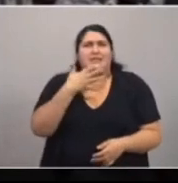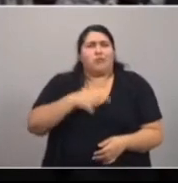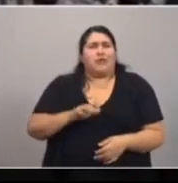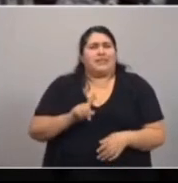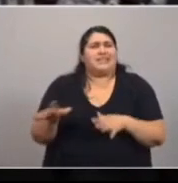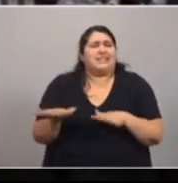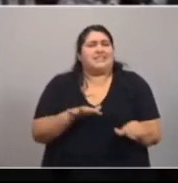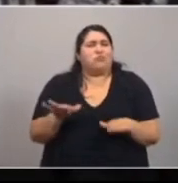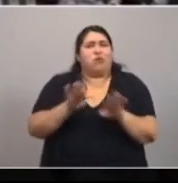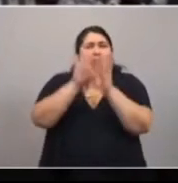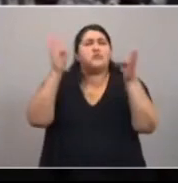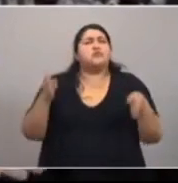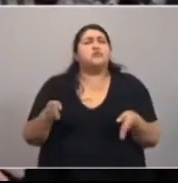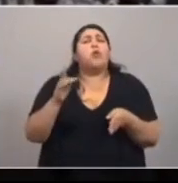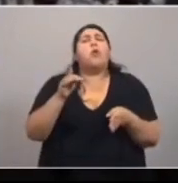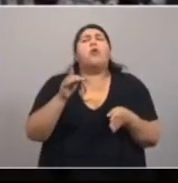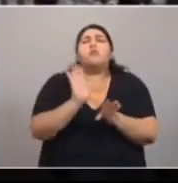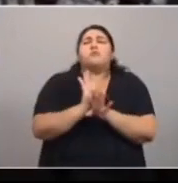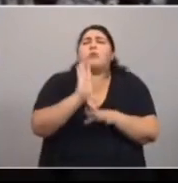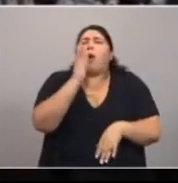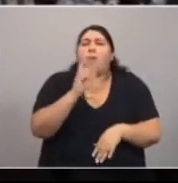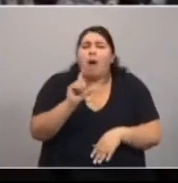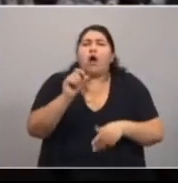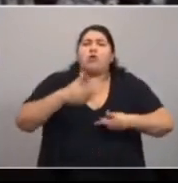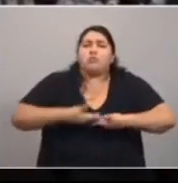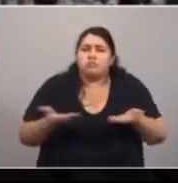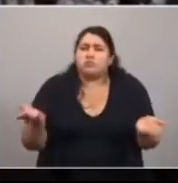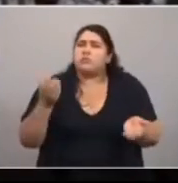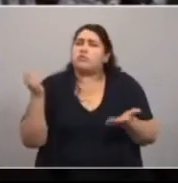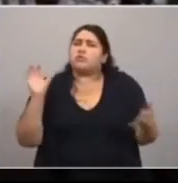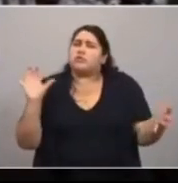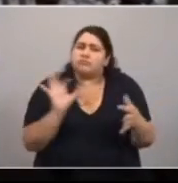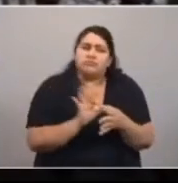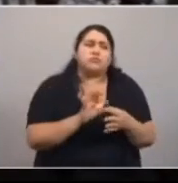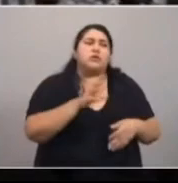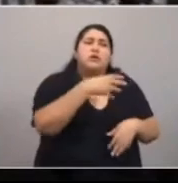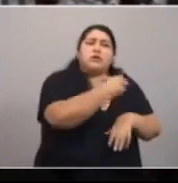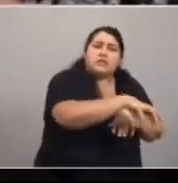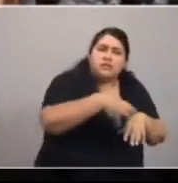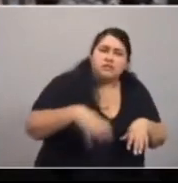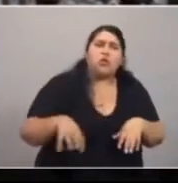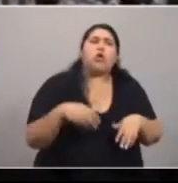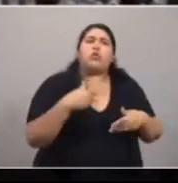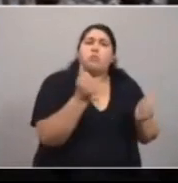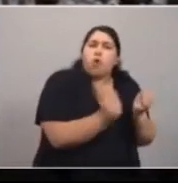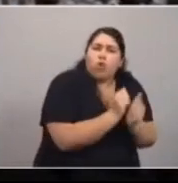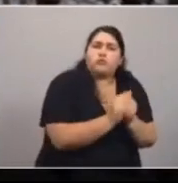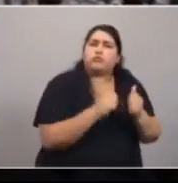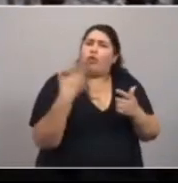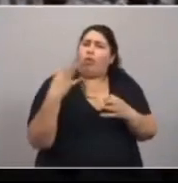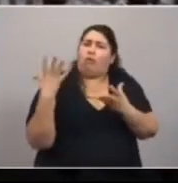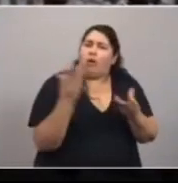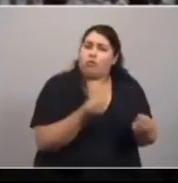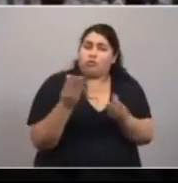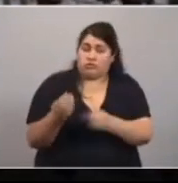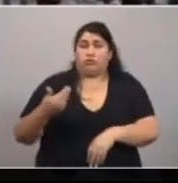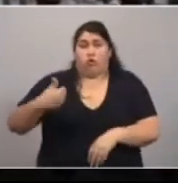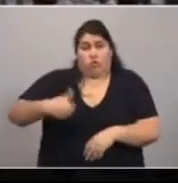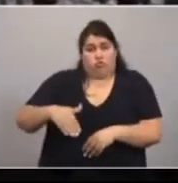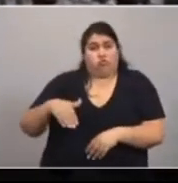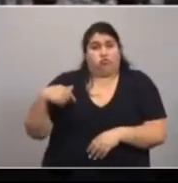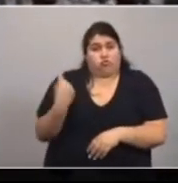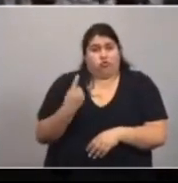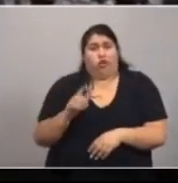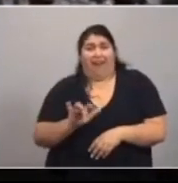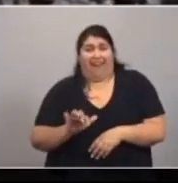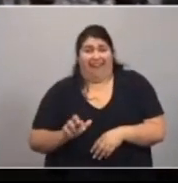a las empresas, acompañando a los sectores productivos. Vamos a ir con Andrés a inaugurar un cajero hoy más tarde, un cajero automático en una localidad donde